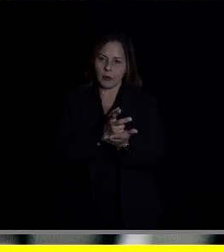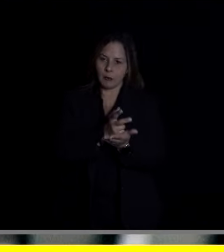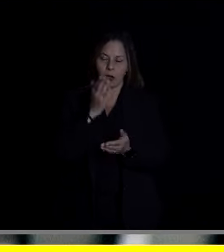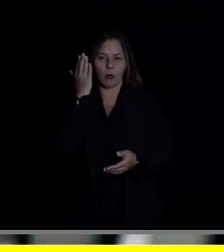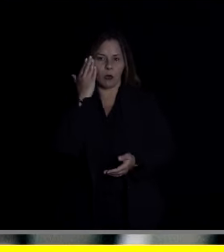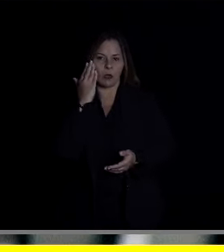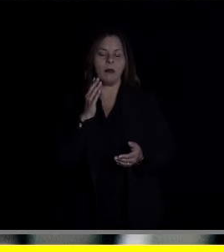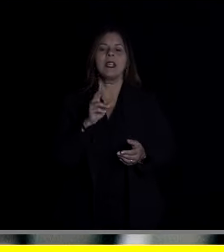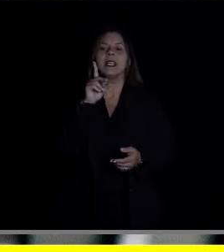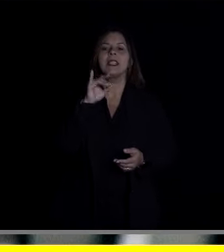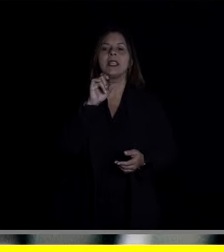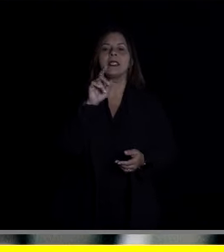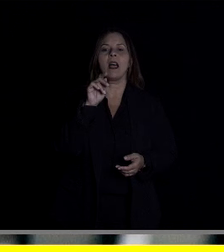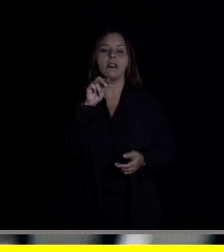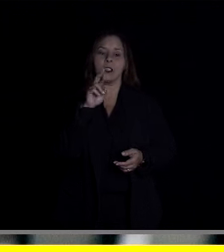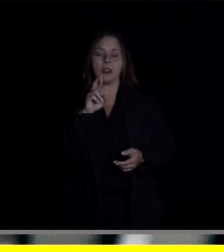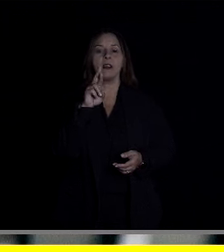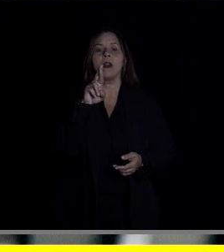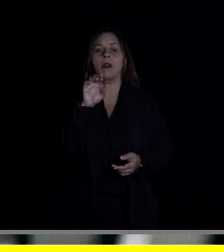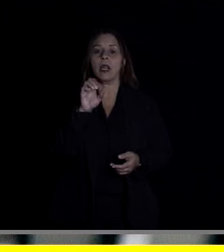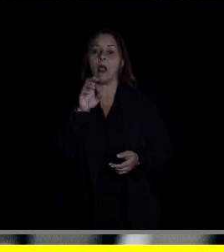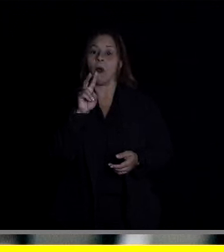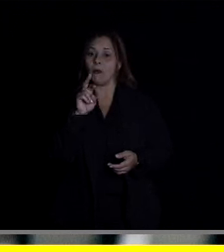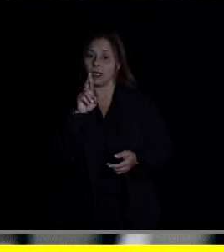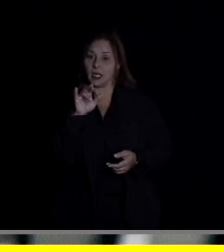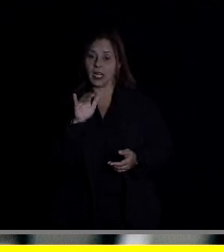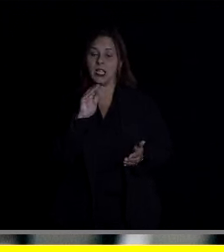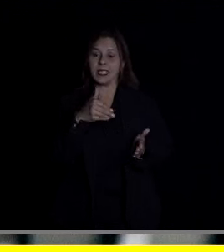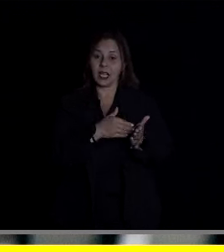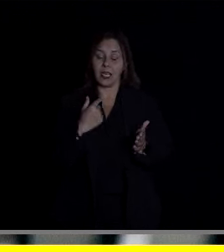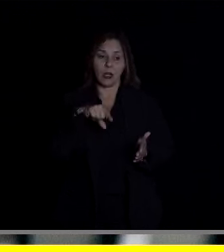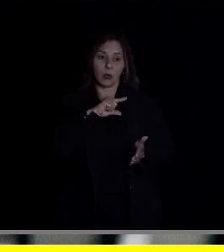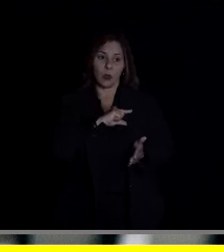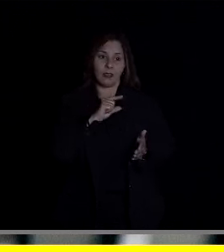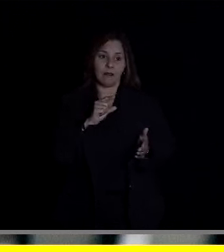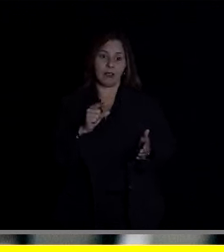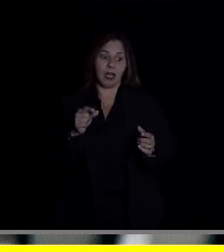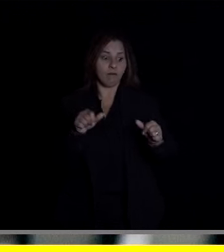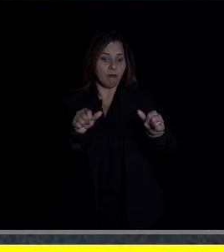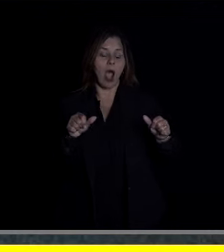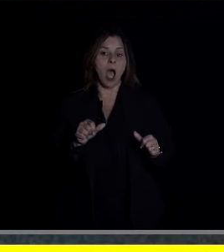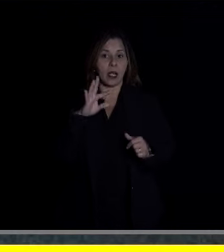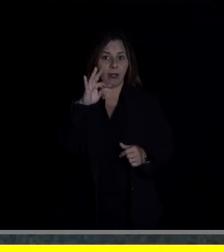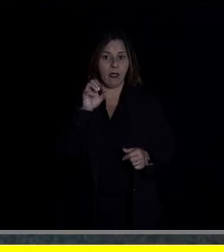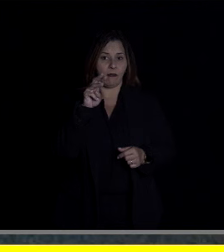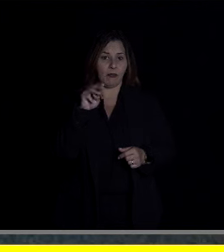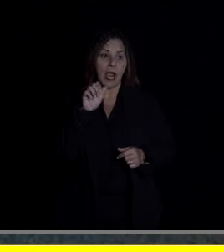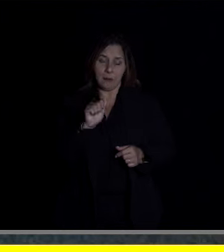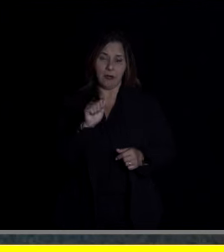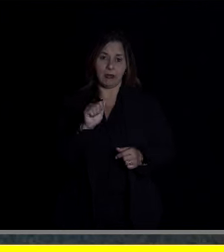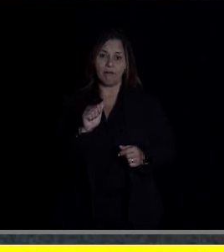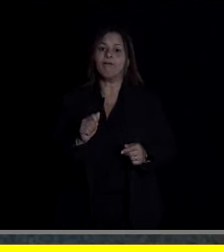DRC, que es el Disaster Recovery Center de FEMA en nuestra región. Ese dinero también lo utilizamos para el alquiler